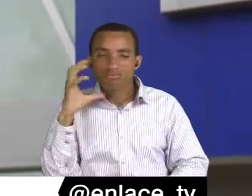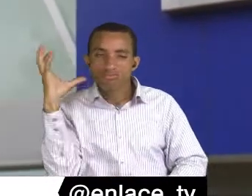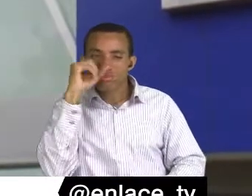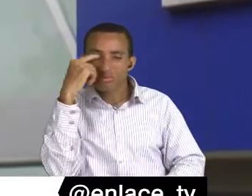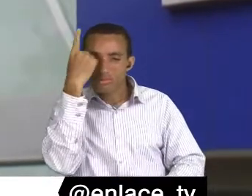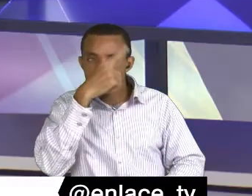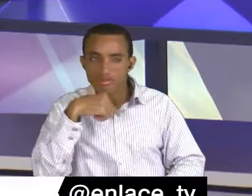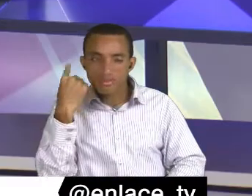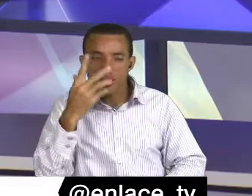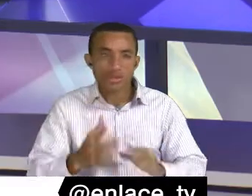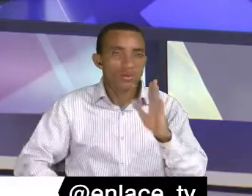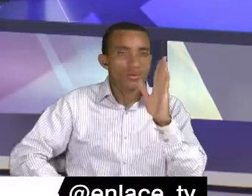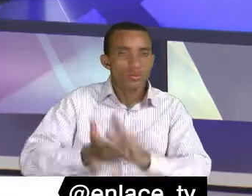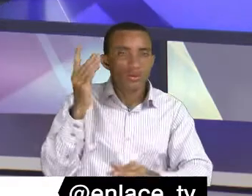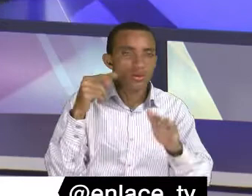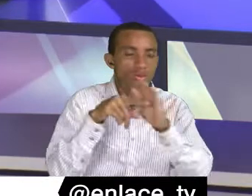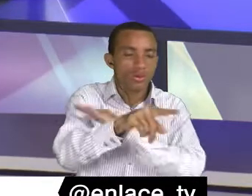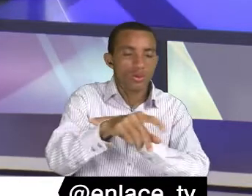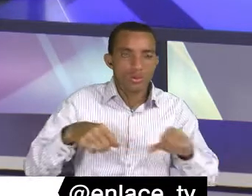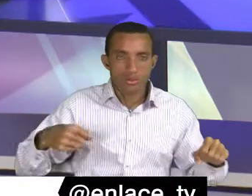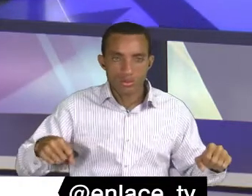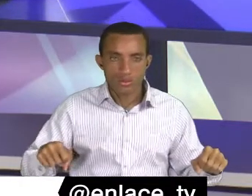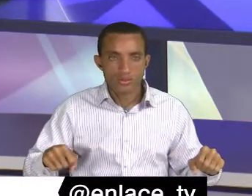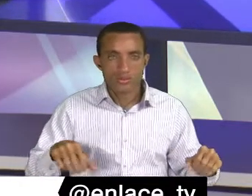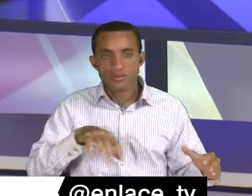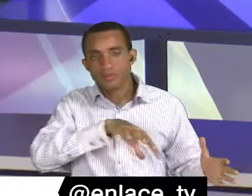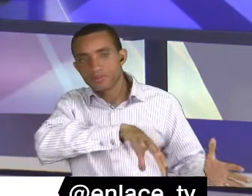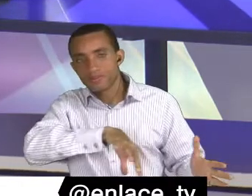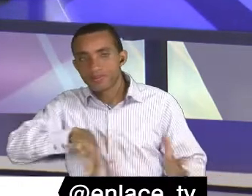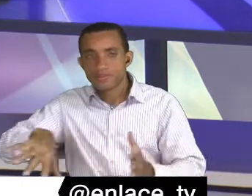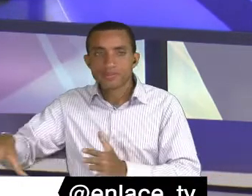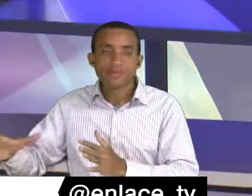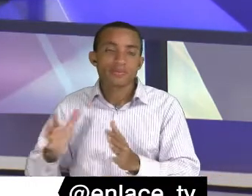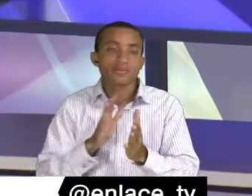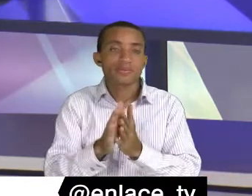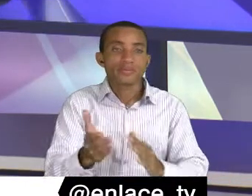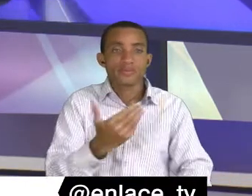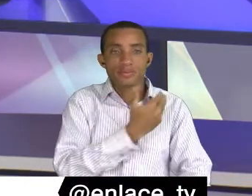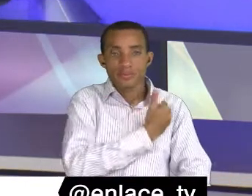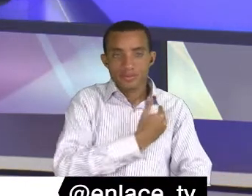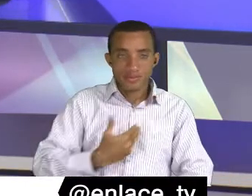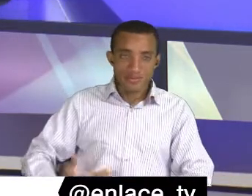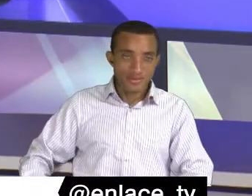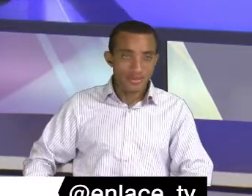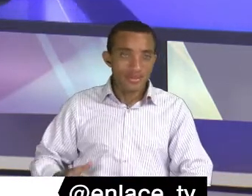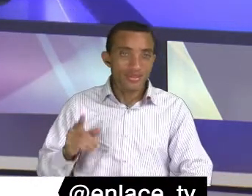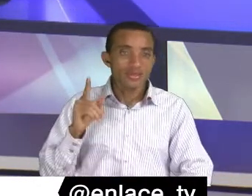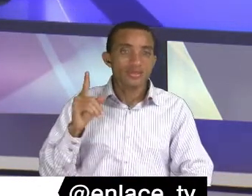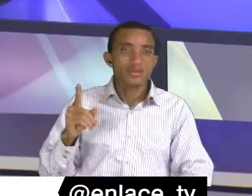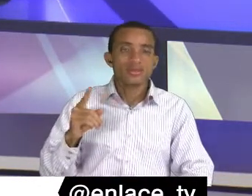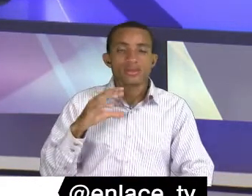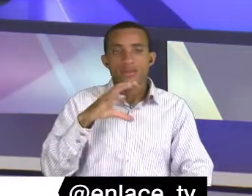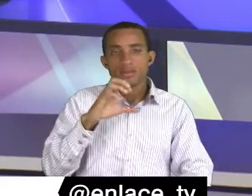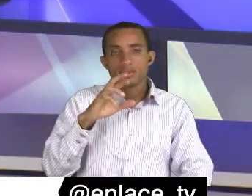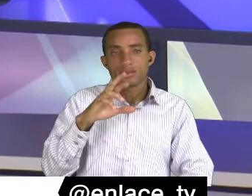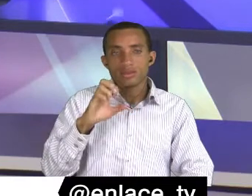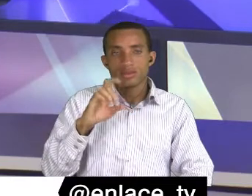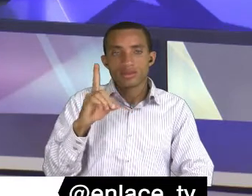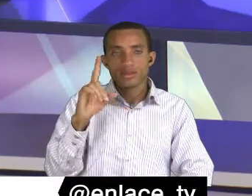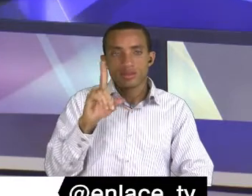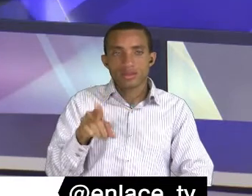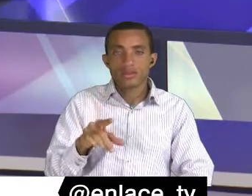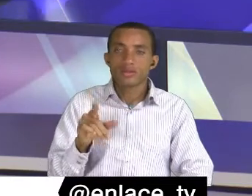en moto. Graves denuncias hizo el presidente de Credos, Iván Madero, sobre el accionar al parecer de un delincuente que está en la